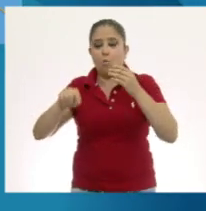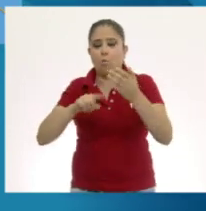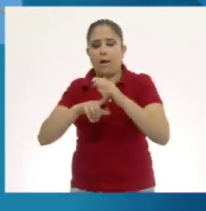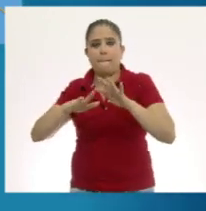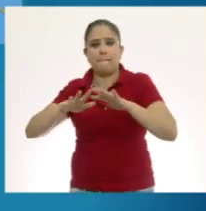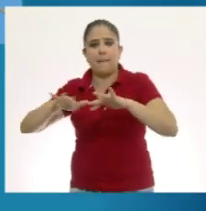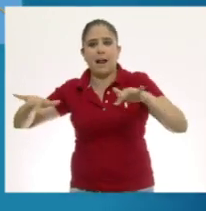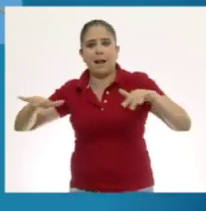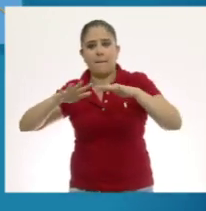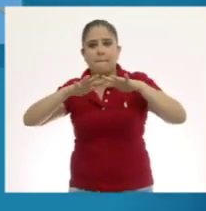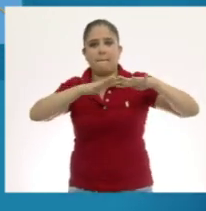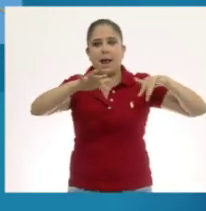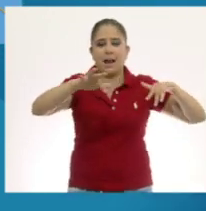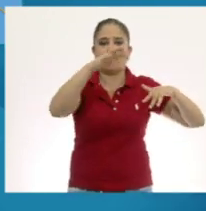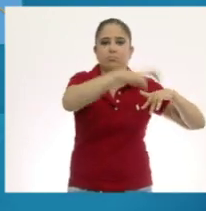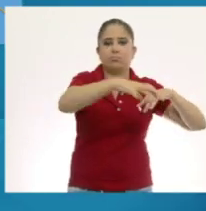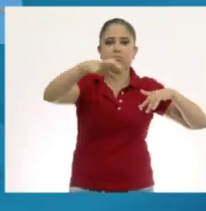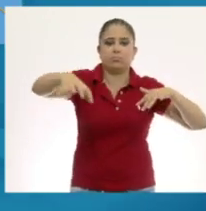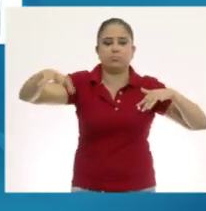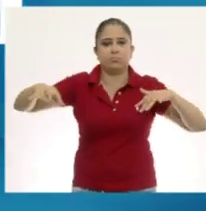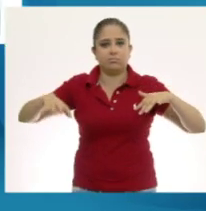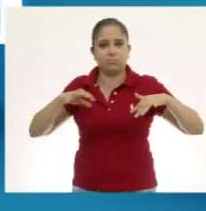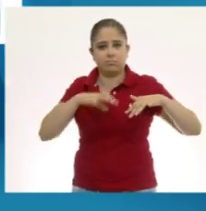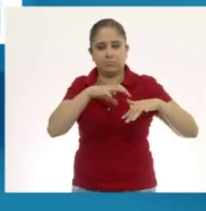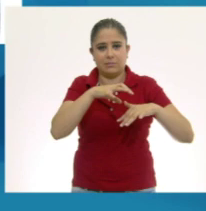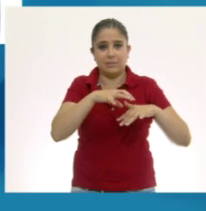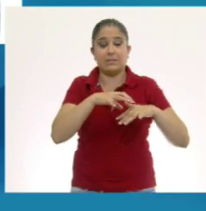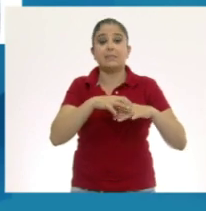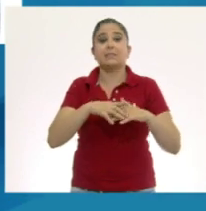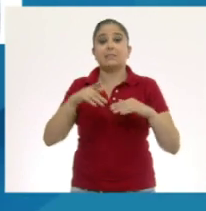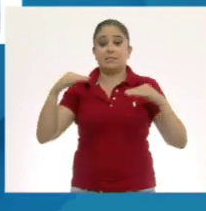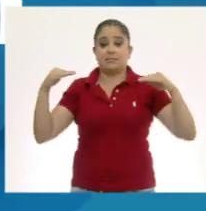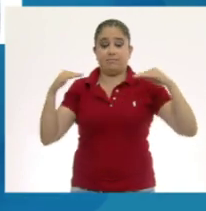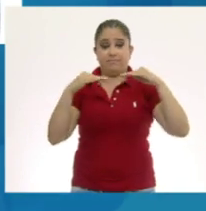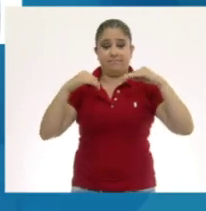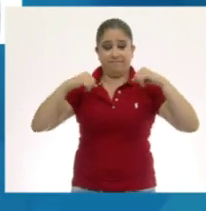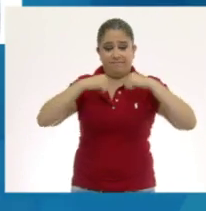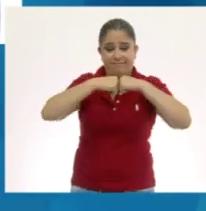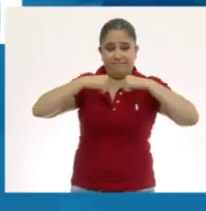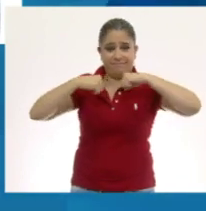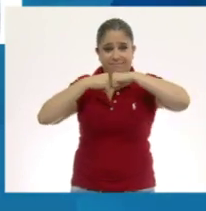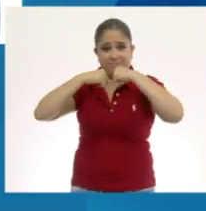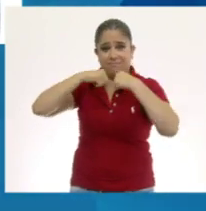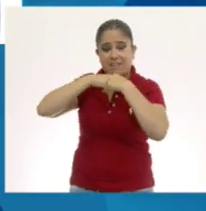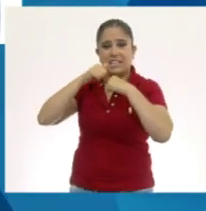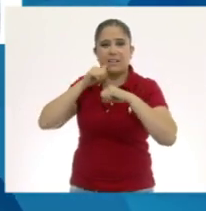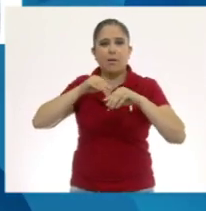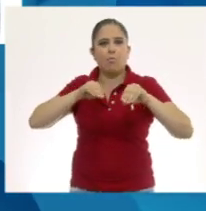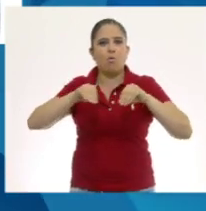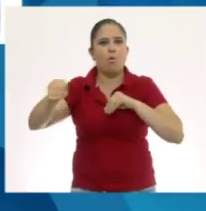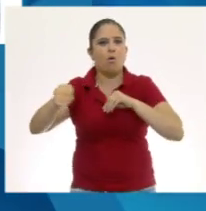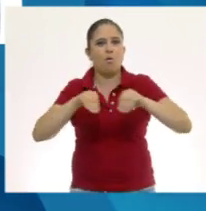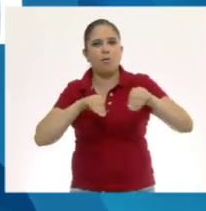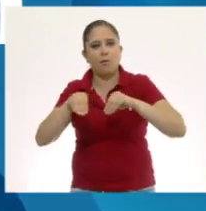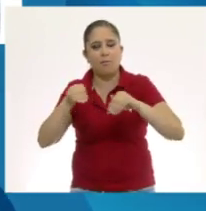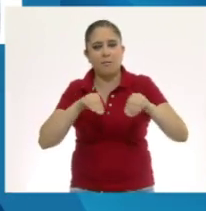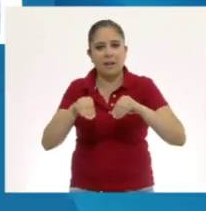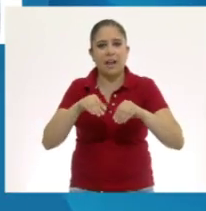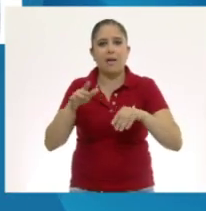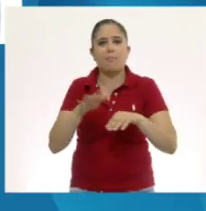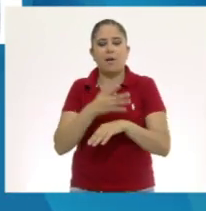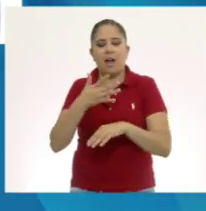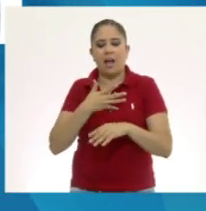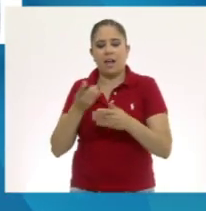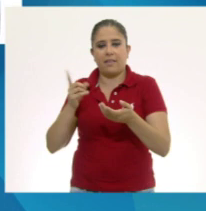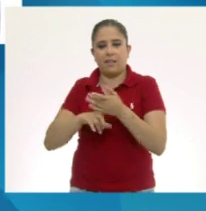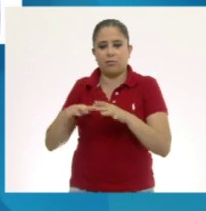otras, mayormente, áreas oceánicas. Las placas tectónicas están en continuo movimiento debido a las corrientes